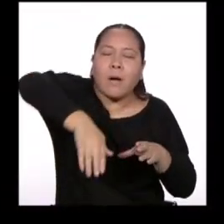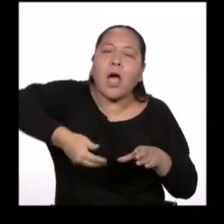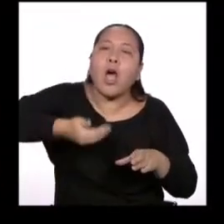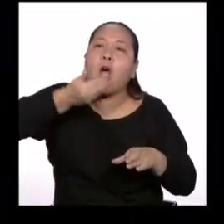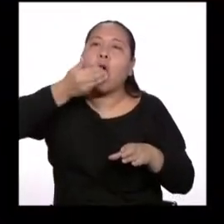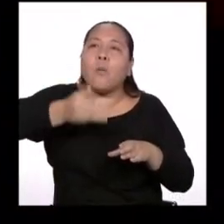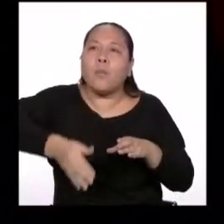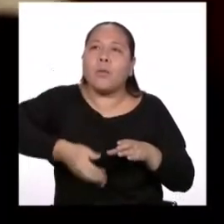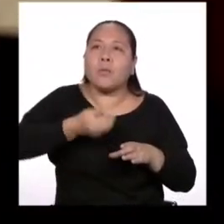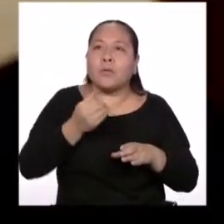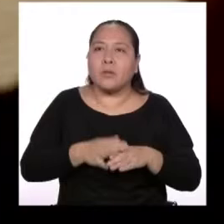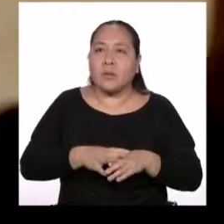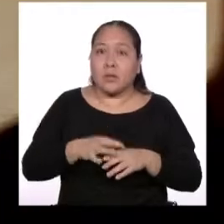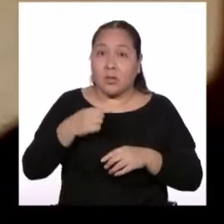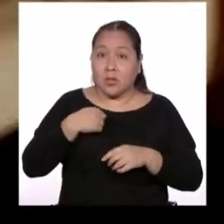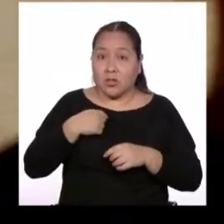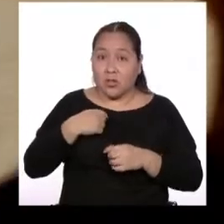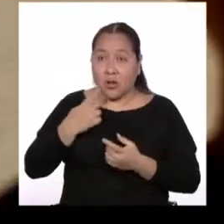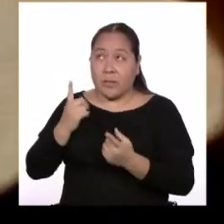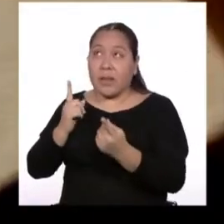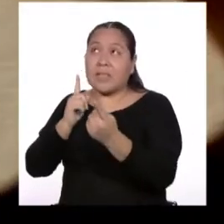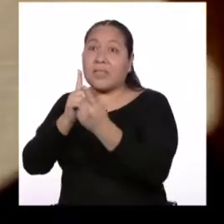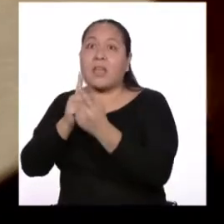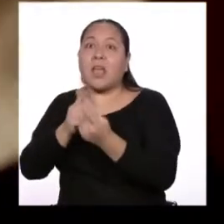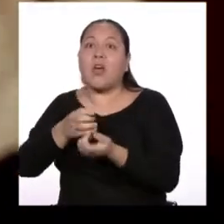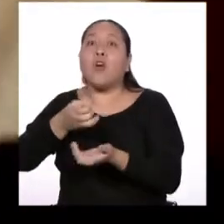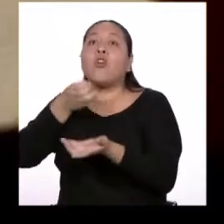Entonces me le acerqué con una copa de vino negro y le dije: